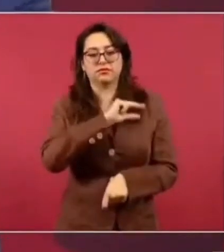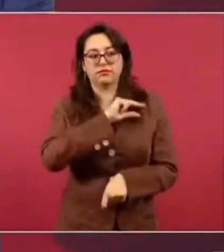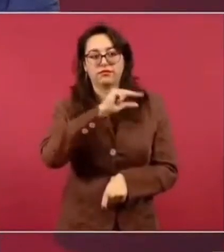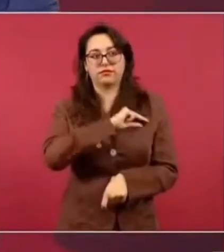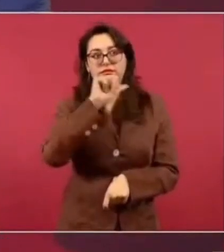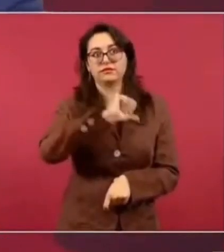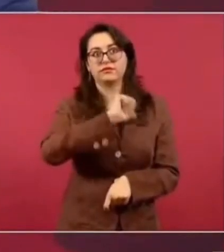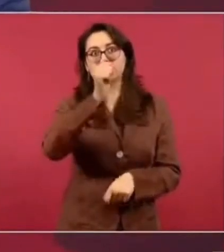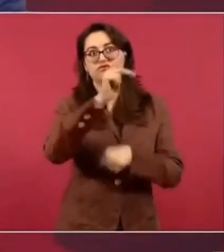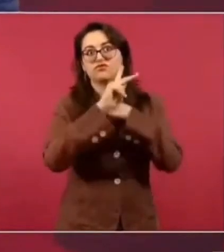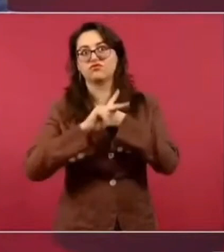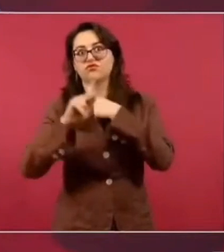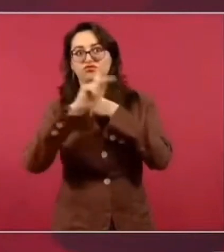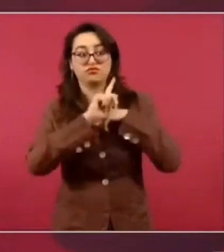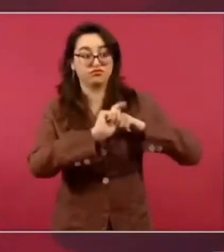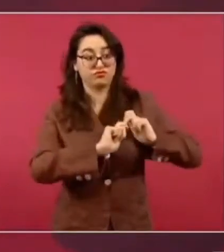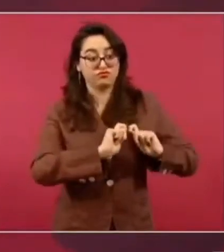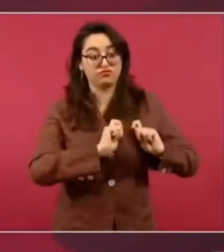prepararon, ¿no?,